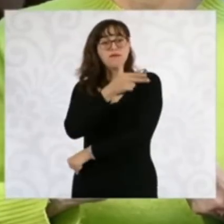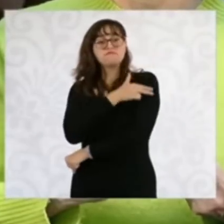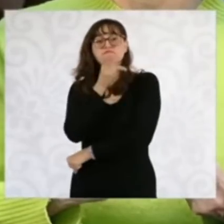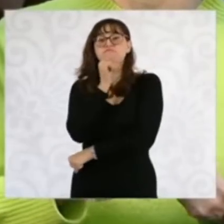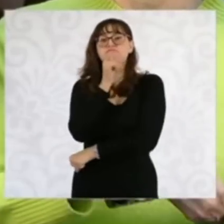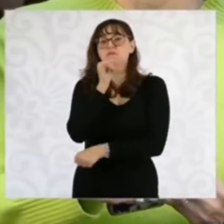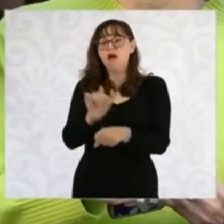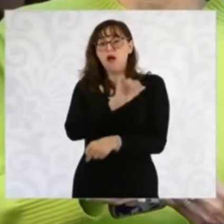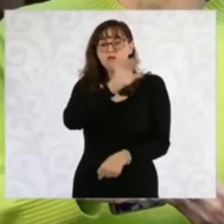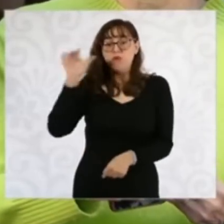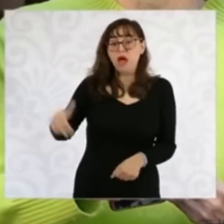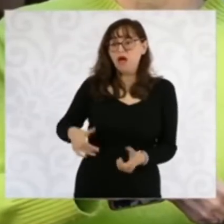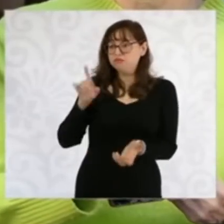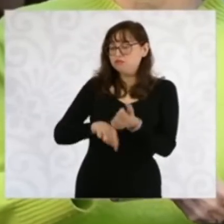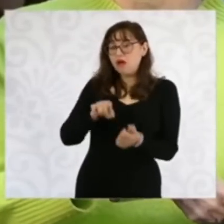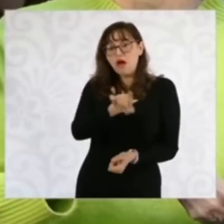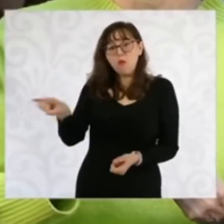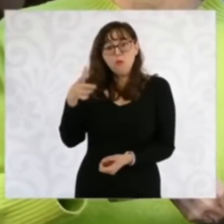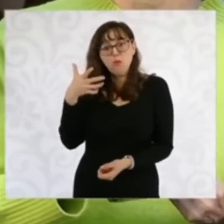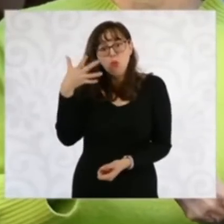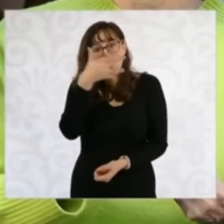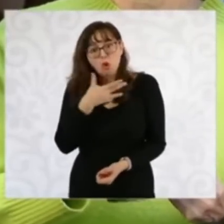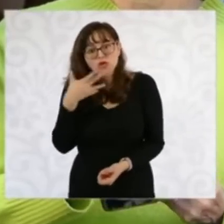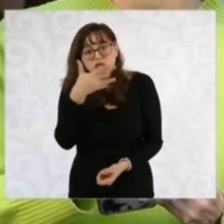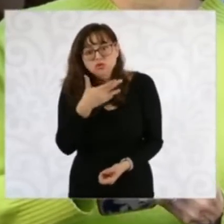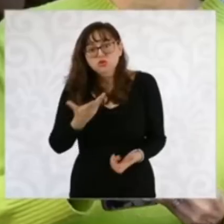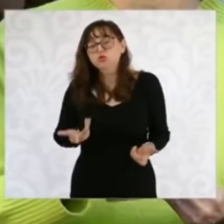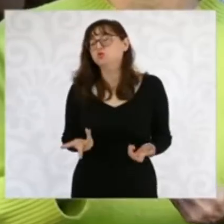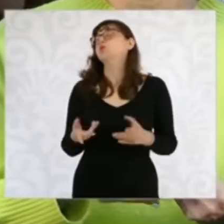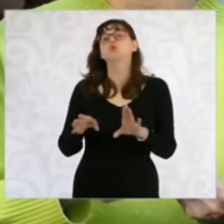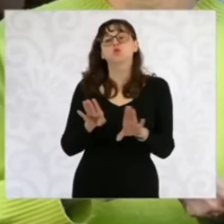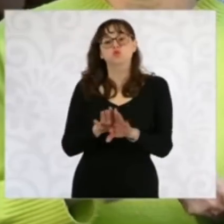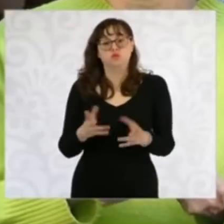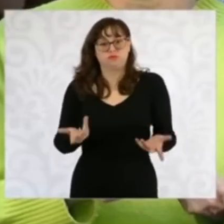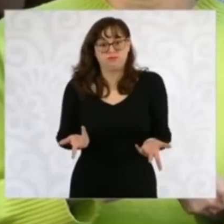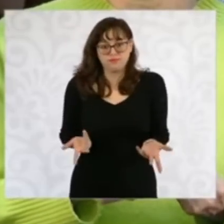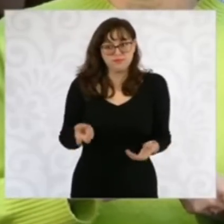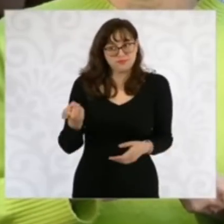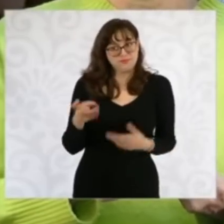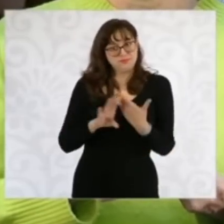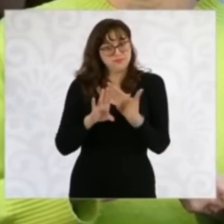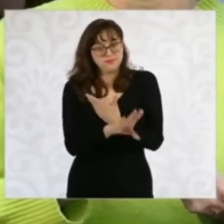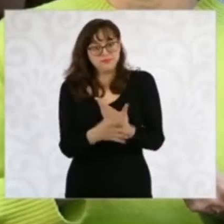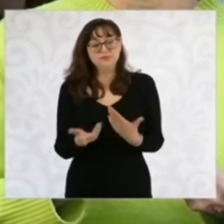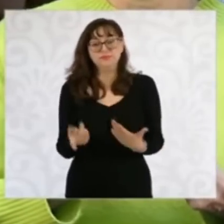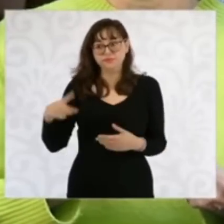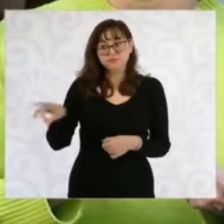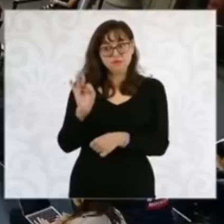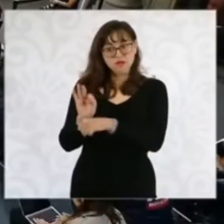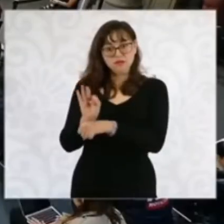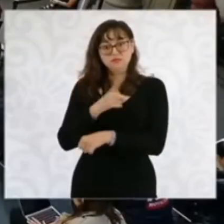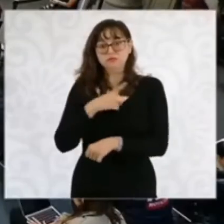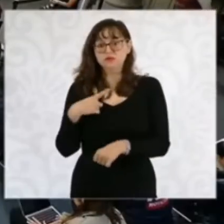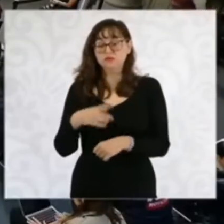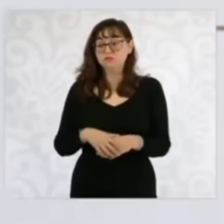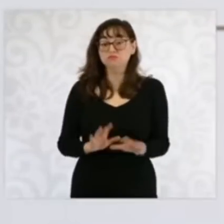o medidas implementará para que pues, evitar estos casos se repitan y garantizar que pues, la seguridad de los elementos de seguridad también, ¿no? No